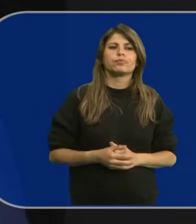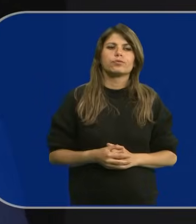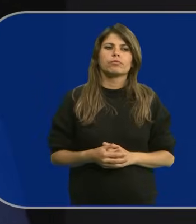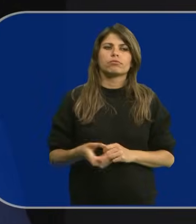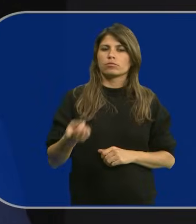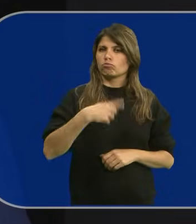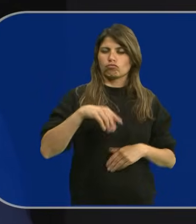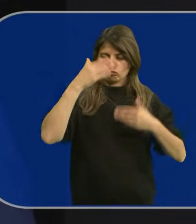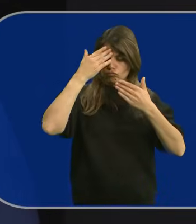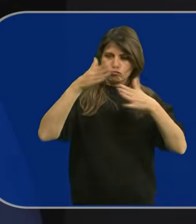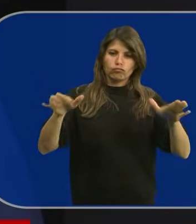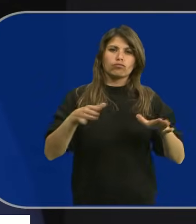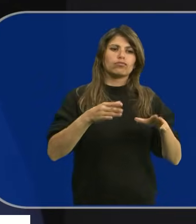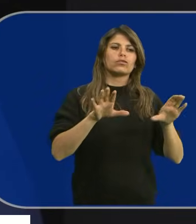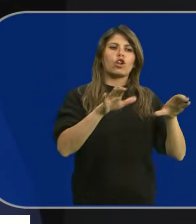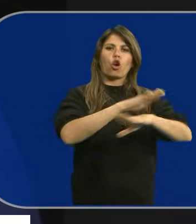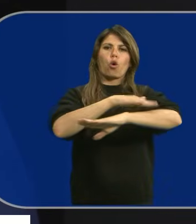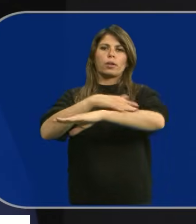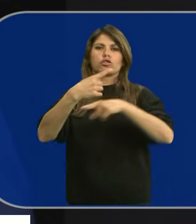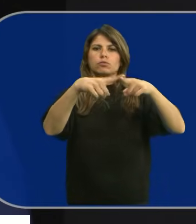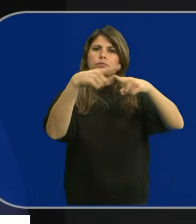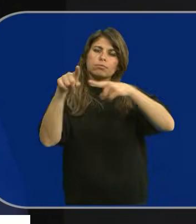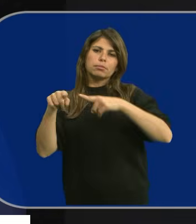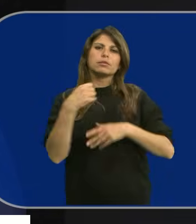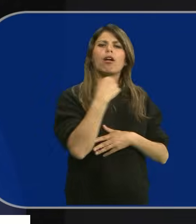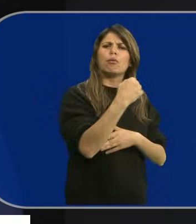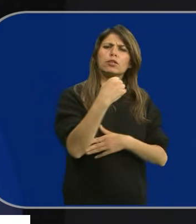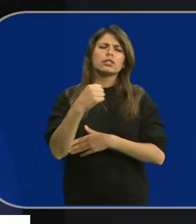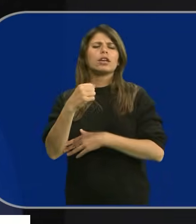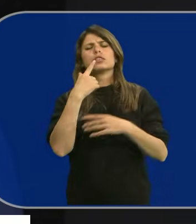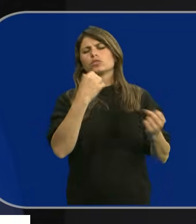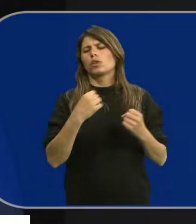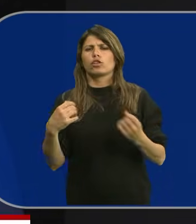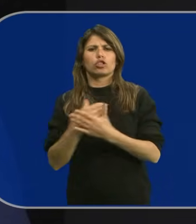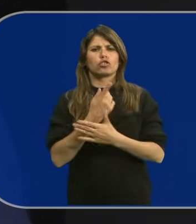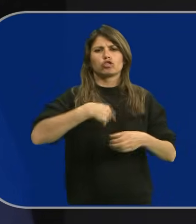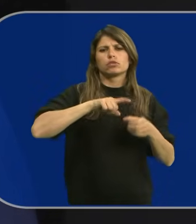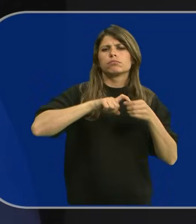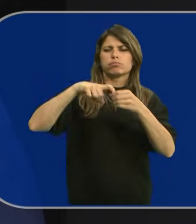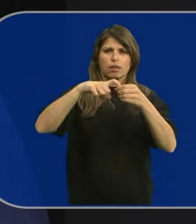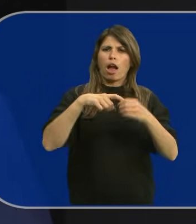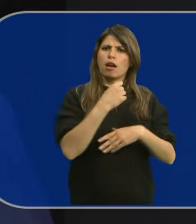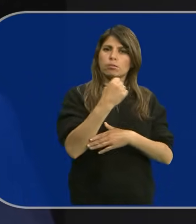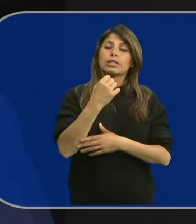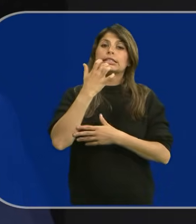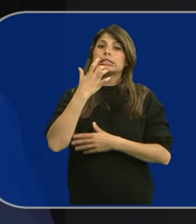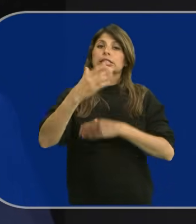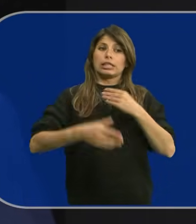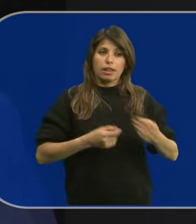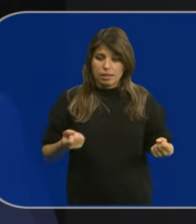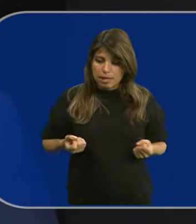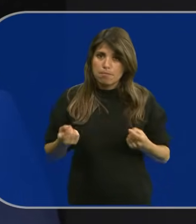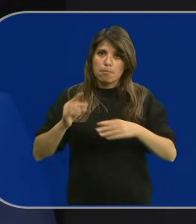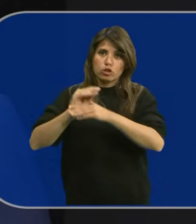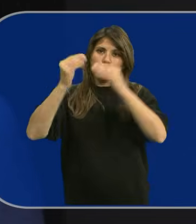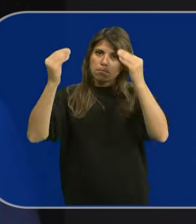Estamos dispuestos a apoyar los distintos gobiernos en las distintas instituciones en las que participamos, siempre a cambio de que se hagan inversiones buenas para el